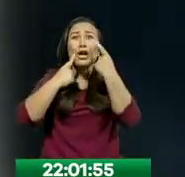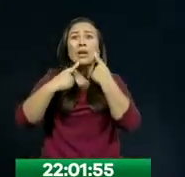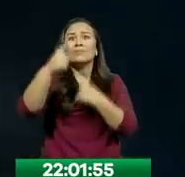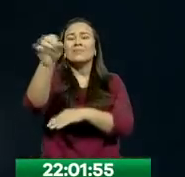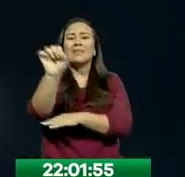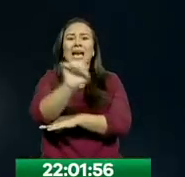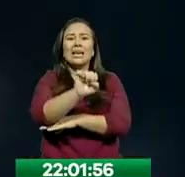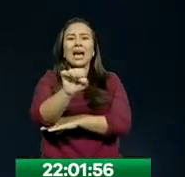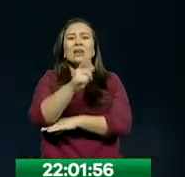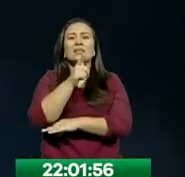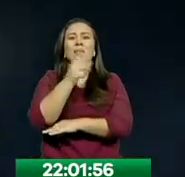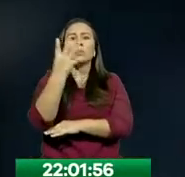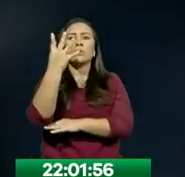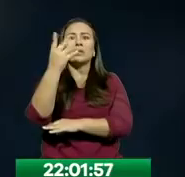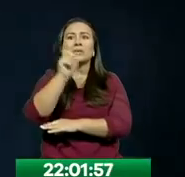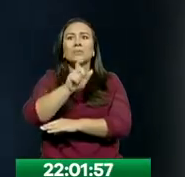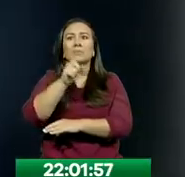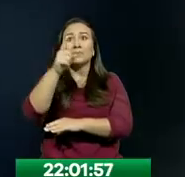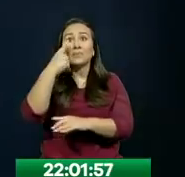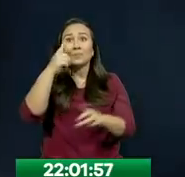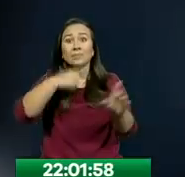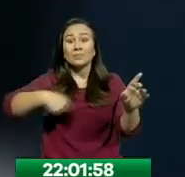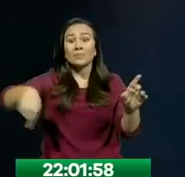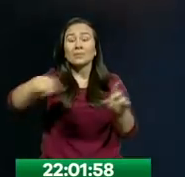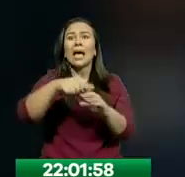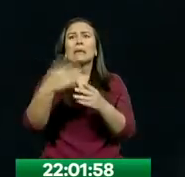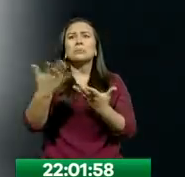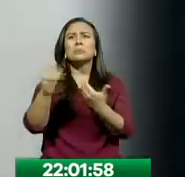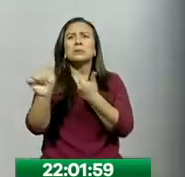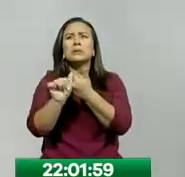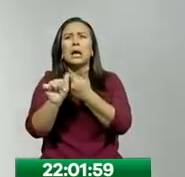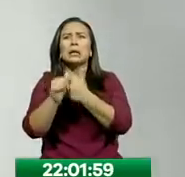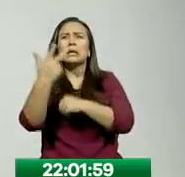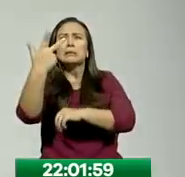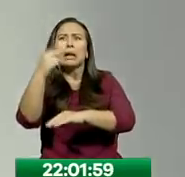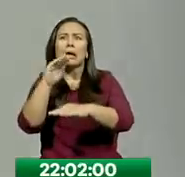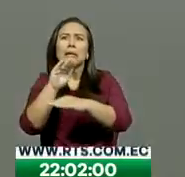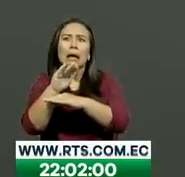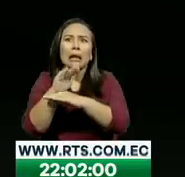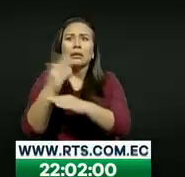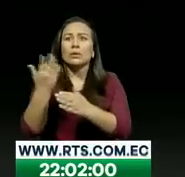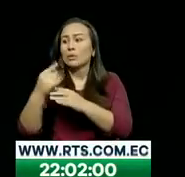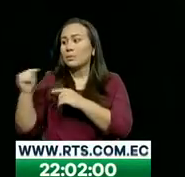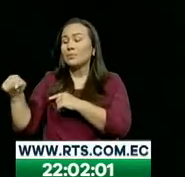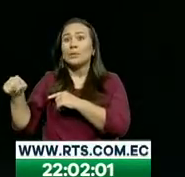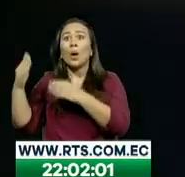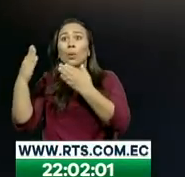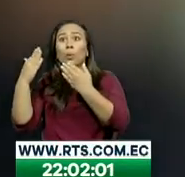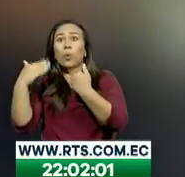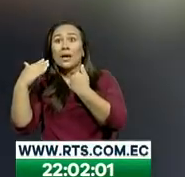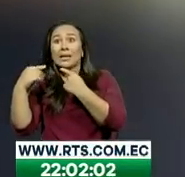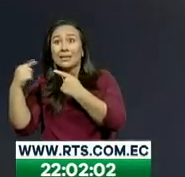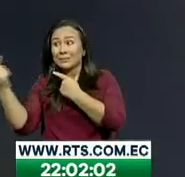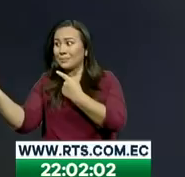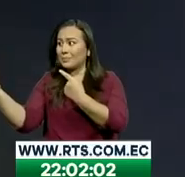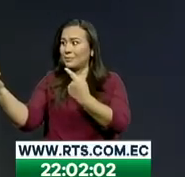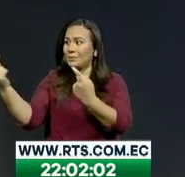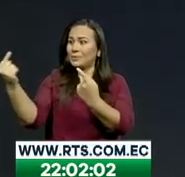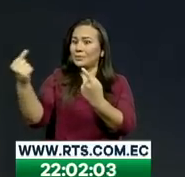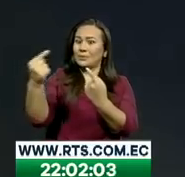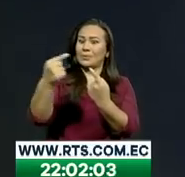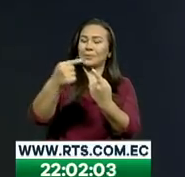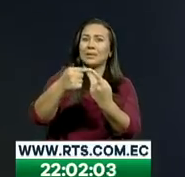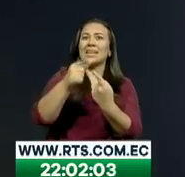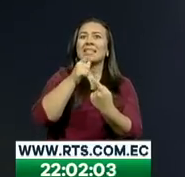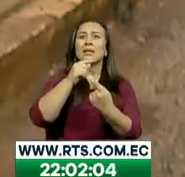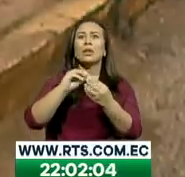Era un vehículo tipo 4x4 que retornaba cerca de las 15 horas desde Progreso hacia Guayaquil, cuando a la altura del